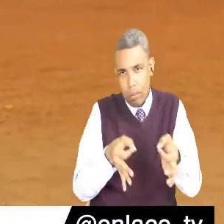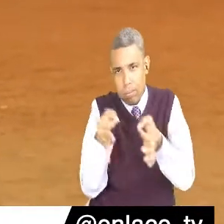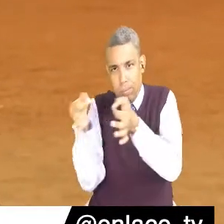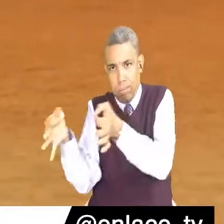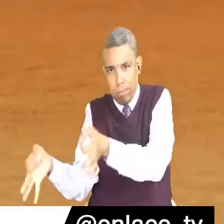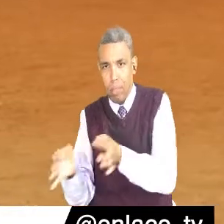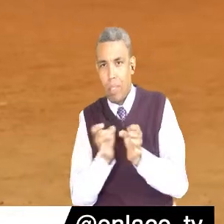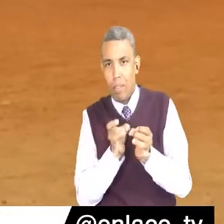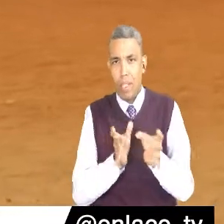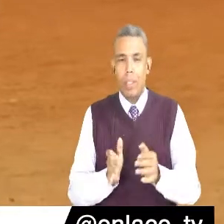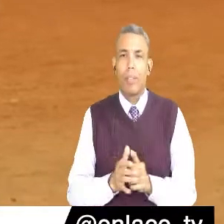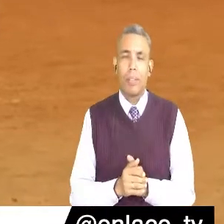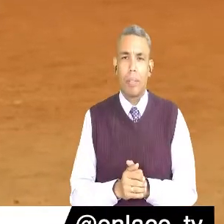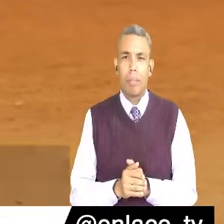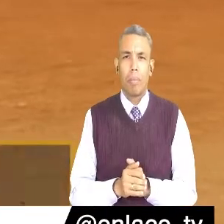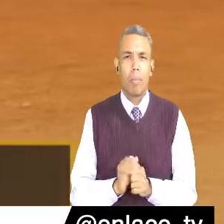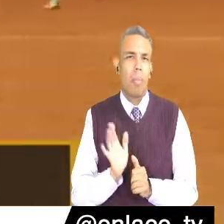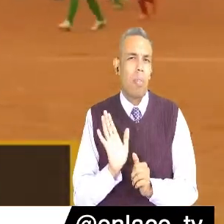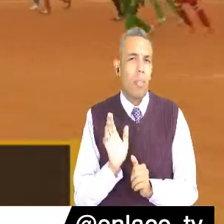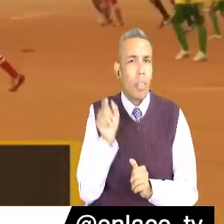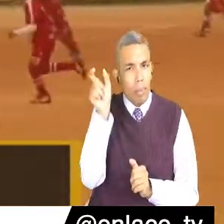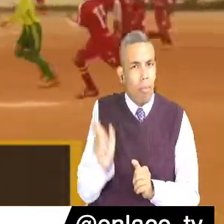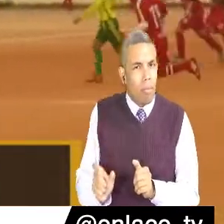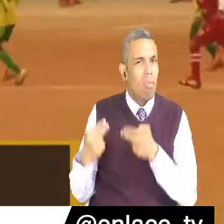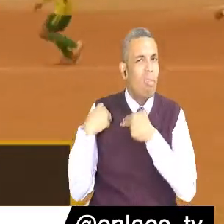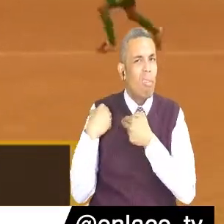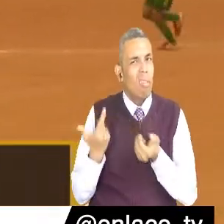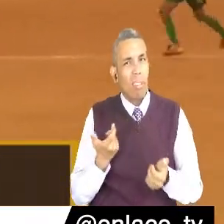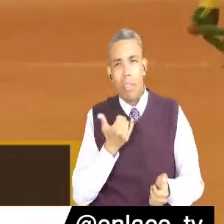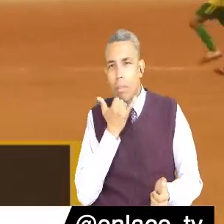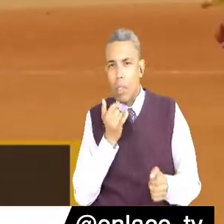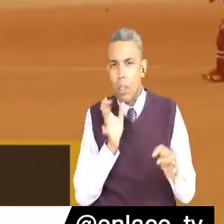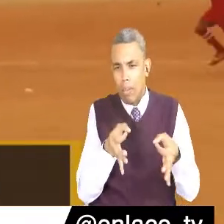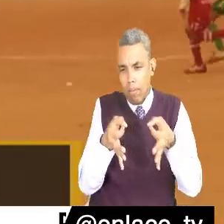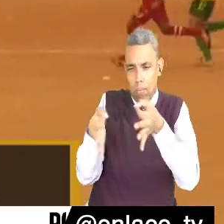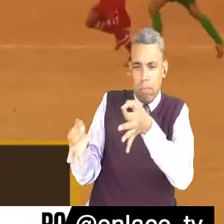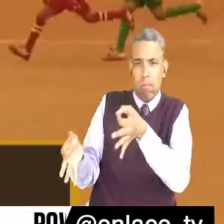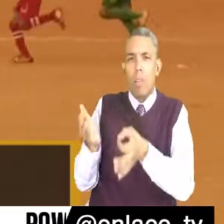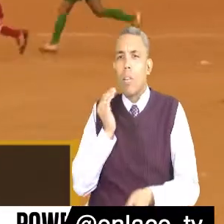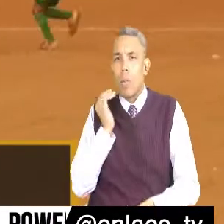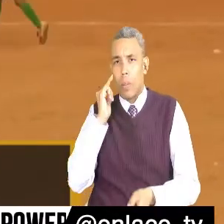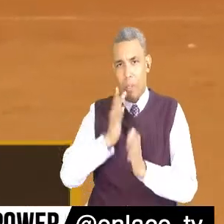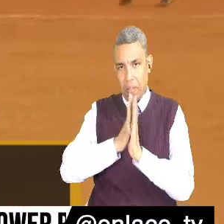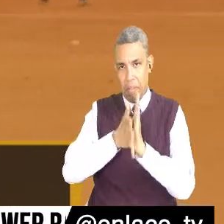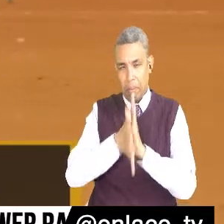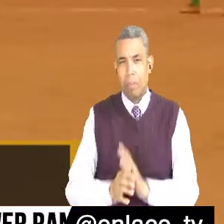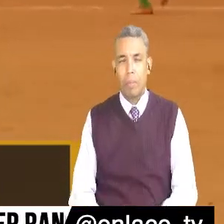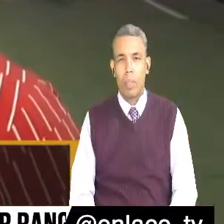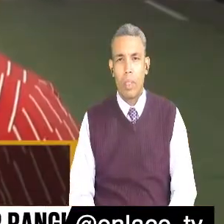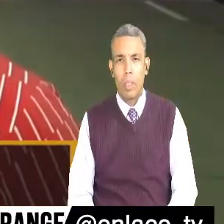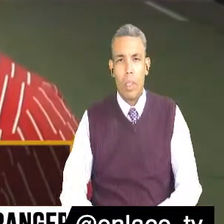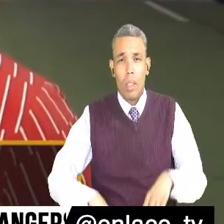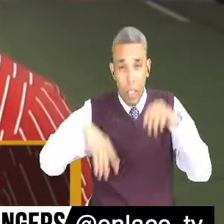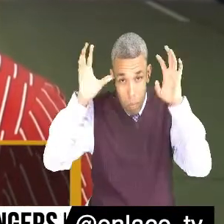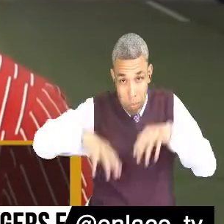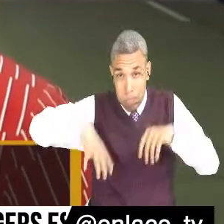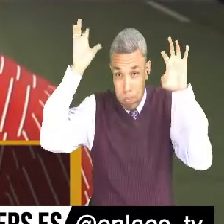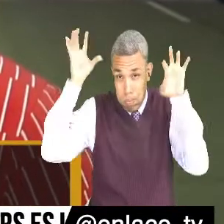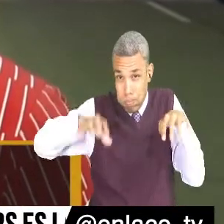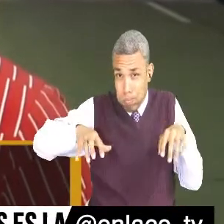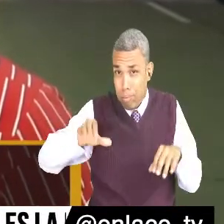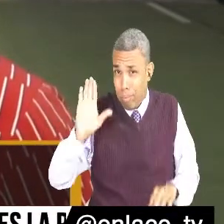1 de mayo. Sus organizadores explican qué decisión tomaron sobre la nueva fecha a jugarse. Sí, bueno, con la cuestión de la lluvia, que son cosas de